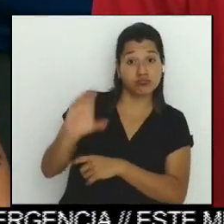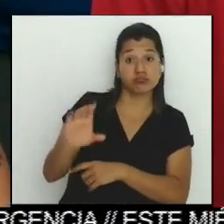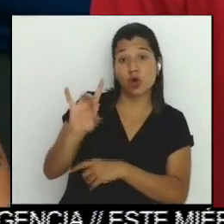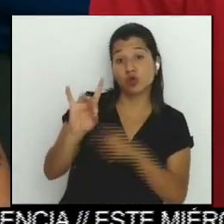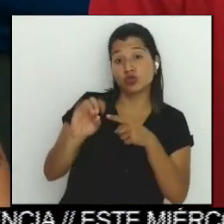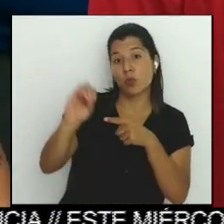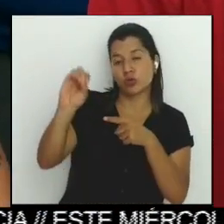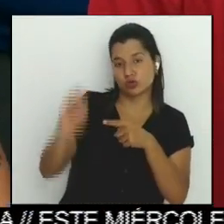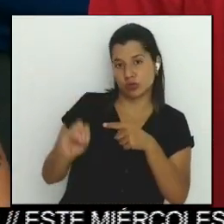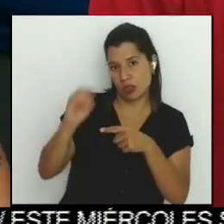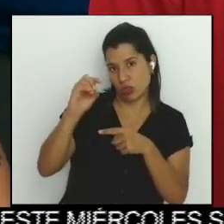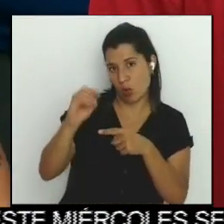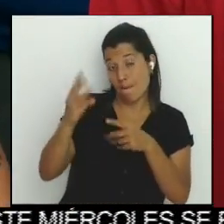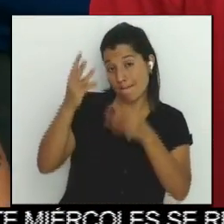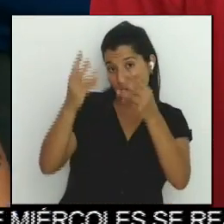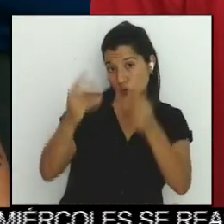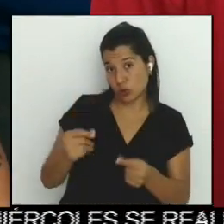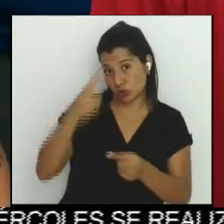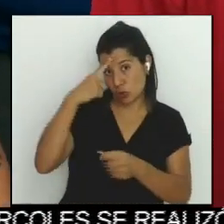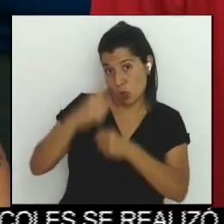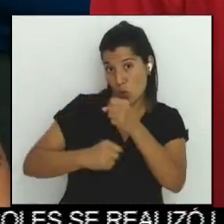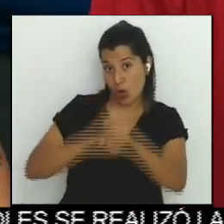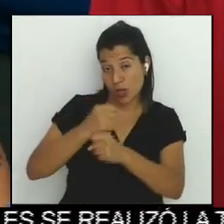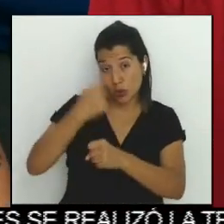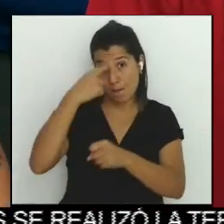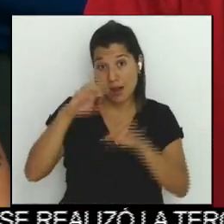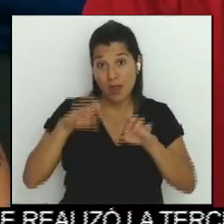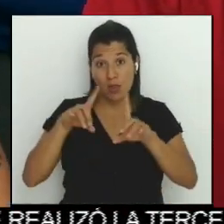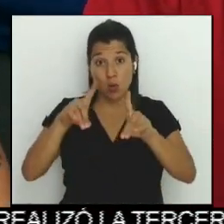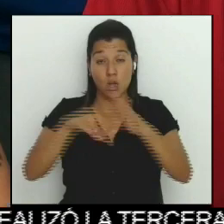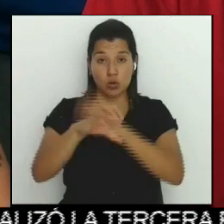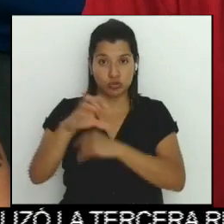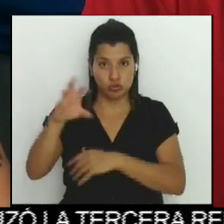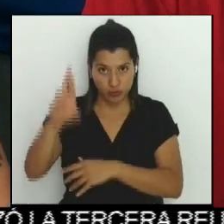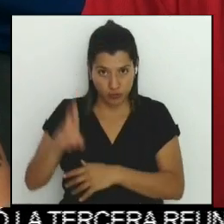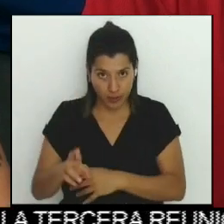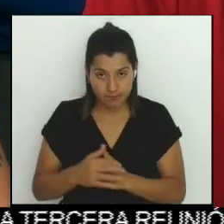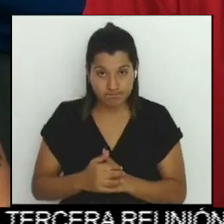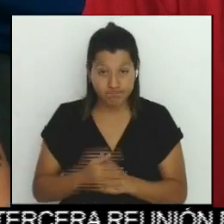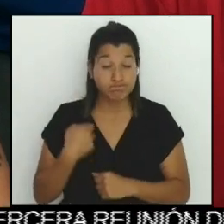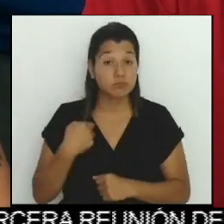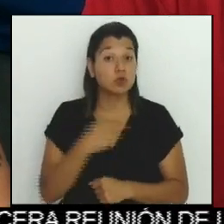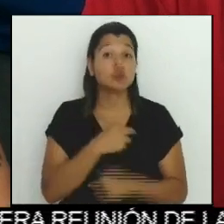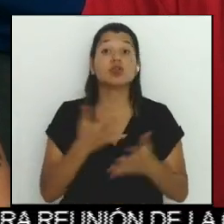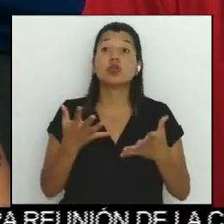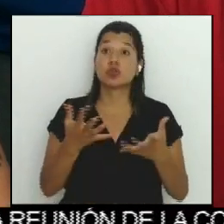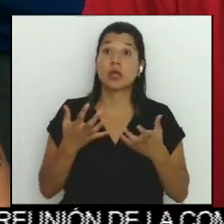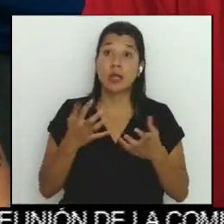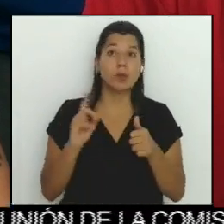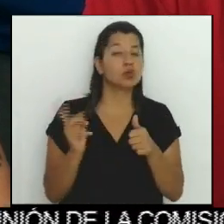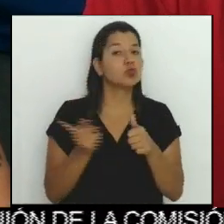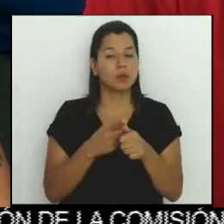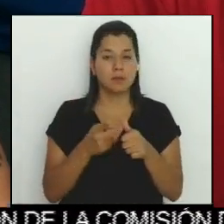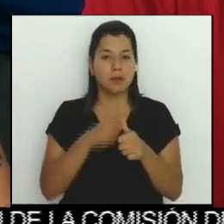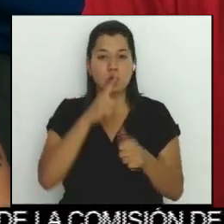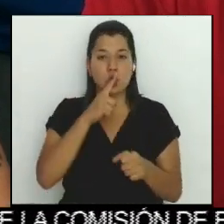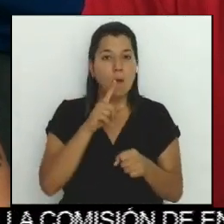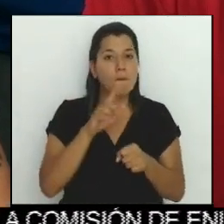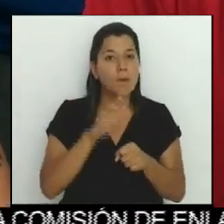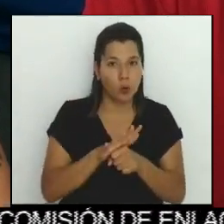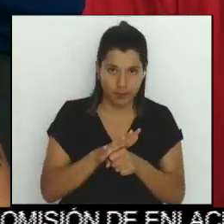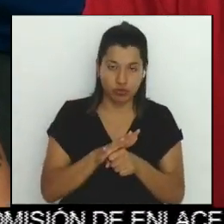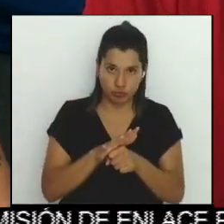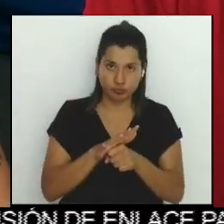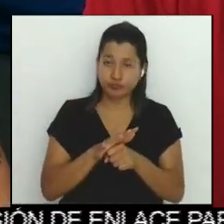un compromiso colectivo de, en primer lugar, declarar una emergencia nacional